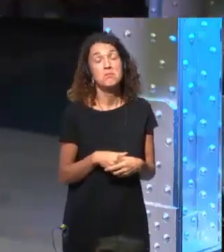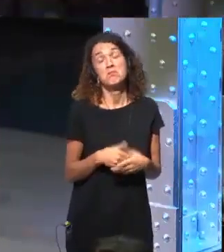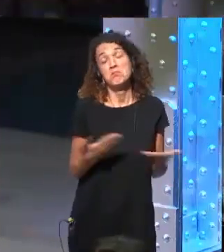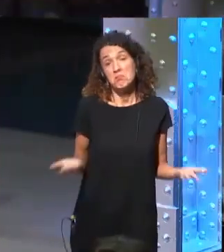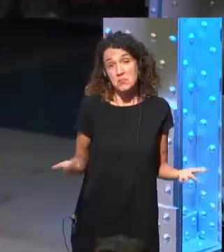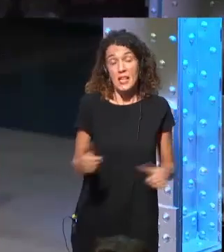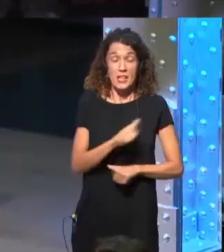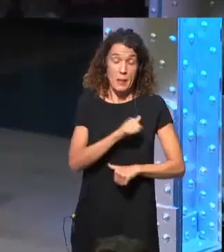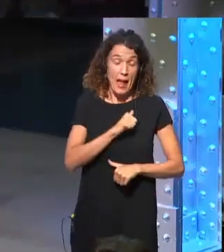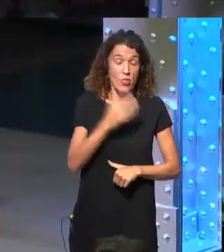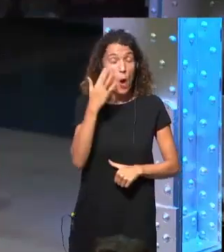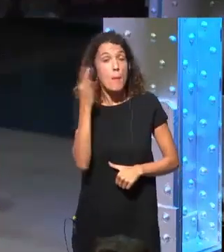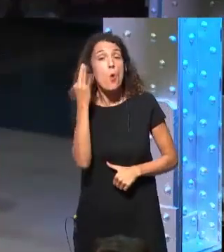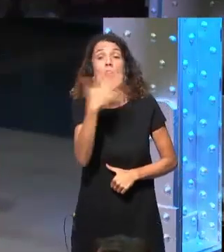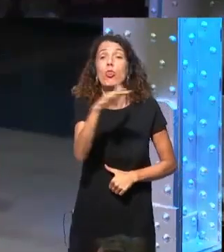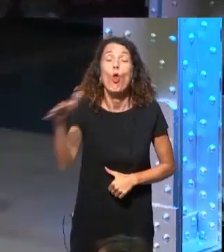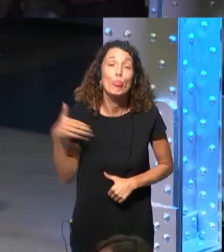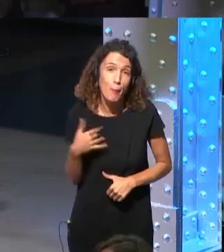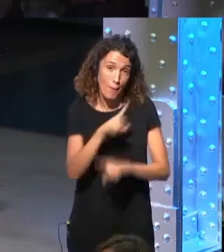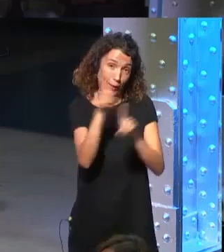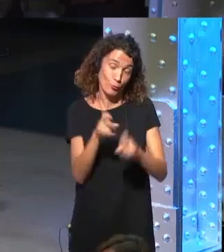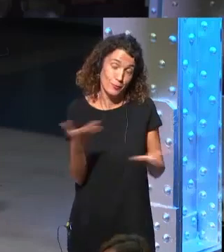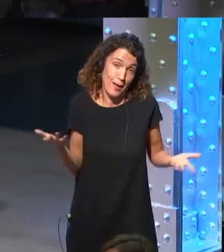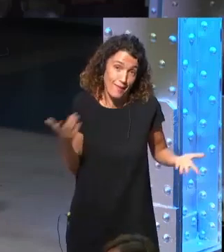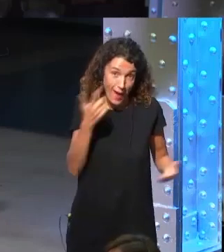Bueno, estaba esperando a ver dónde estabais, estaba esperándolo.